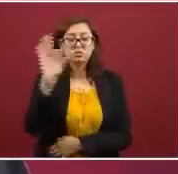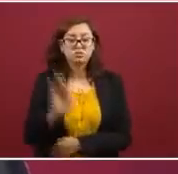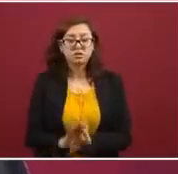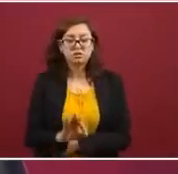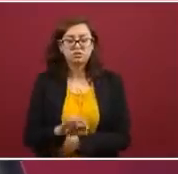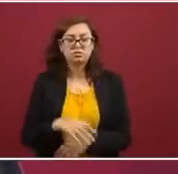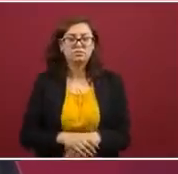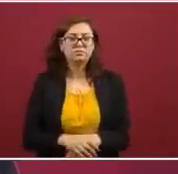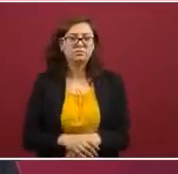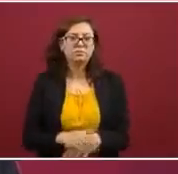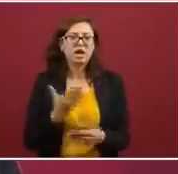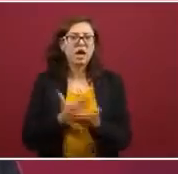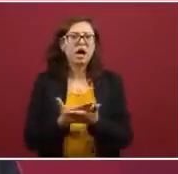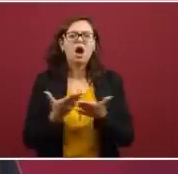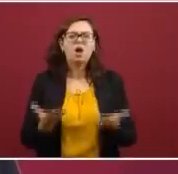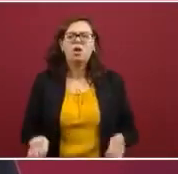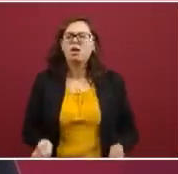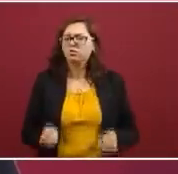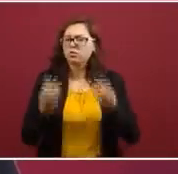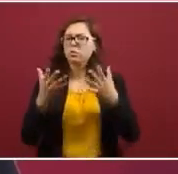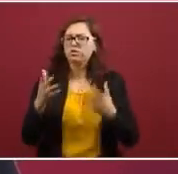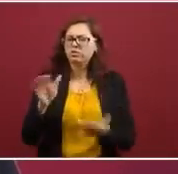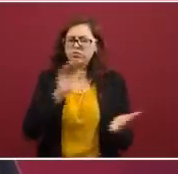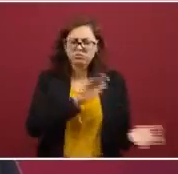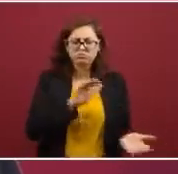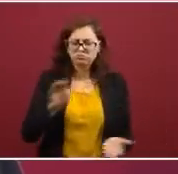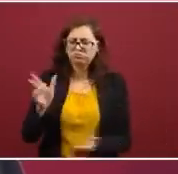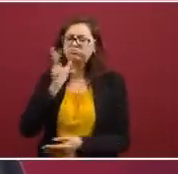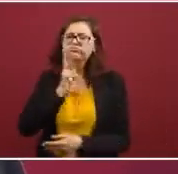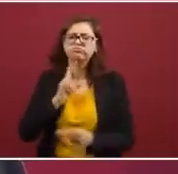Se están robando 4 mil barriles diarios.